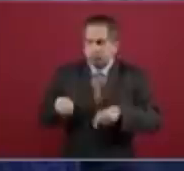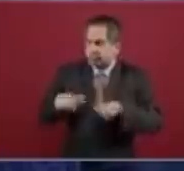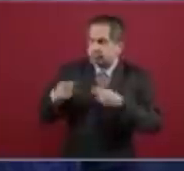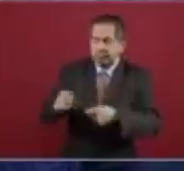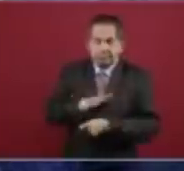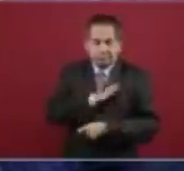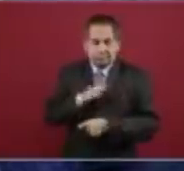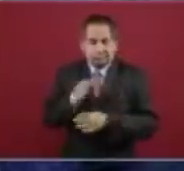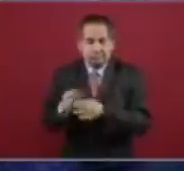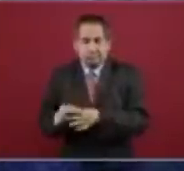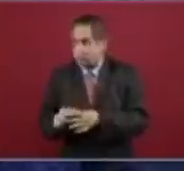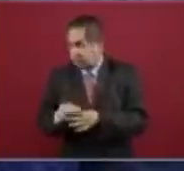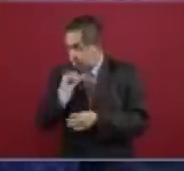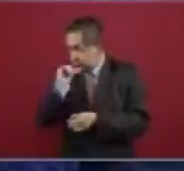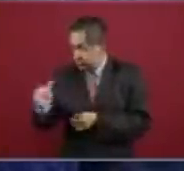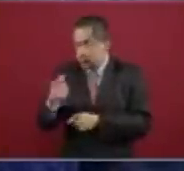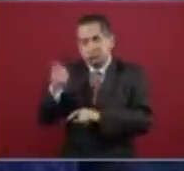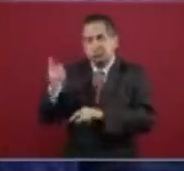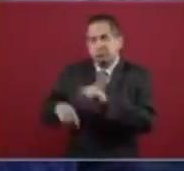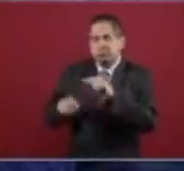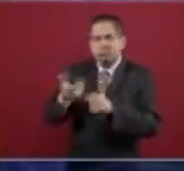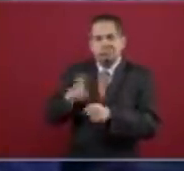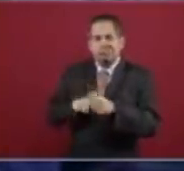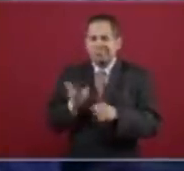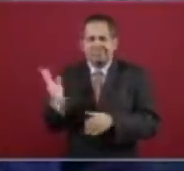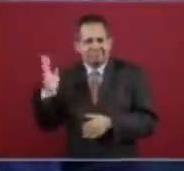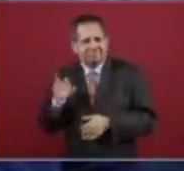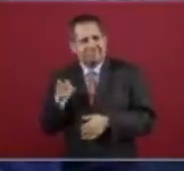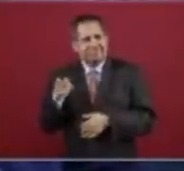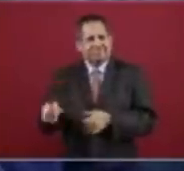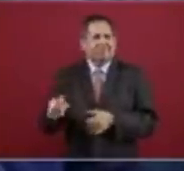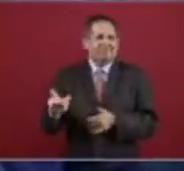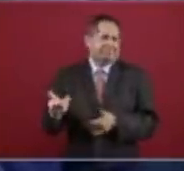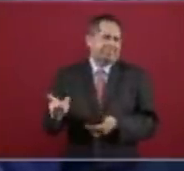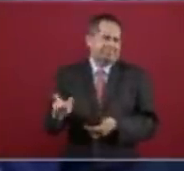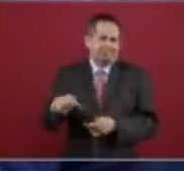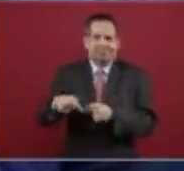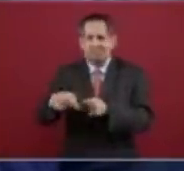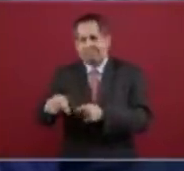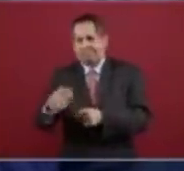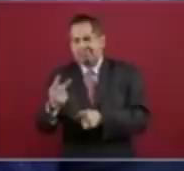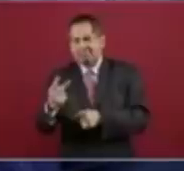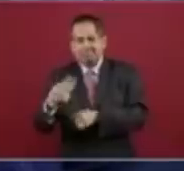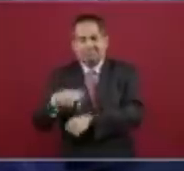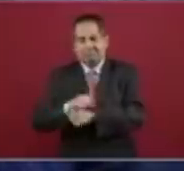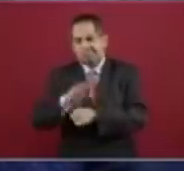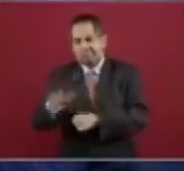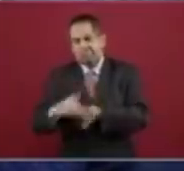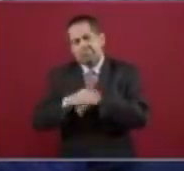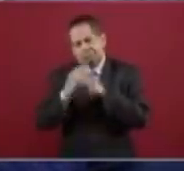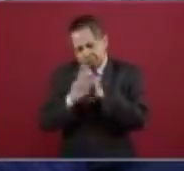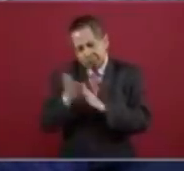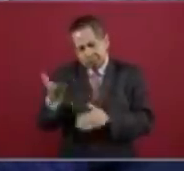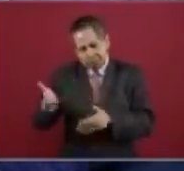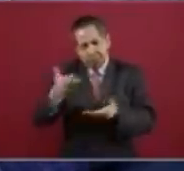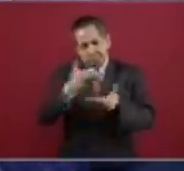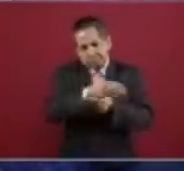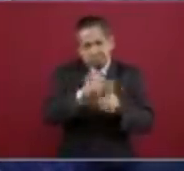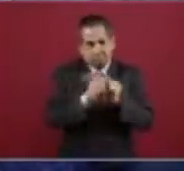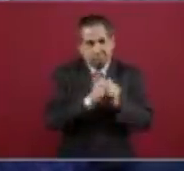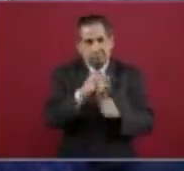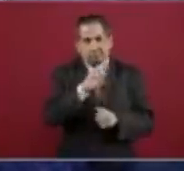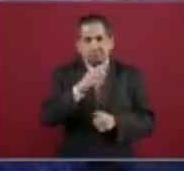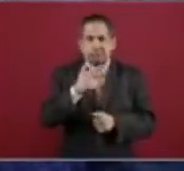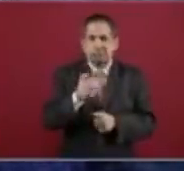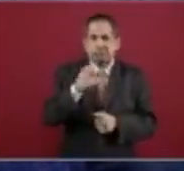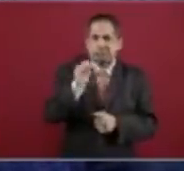o se les retiraría el servicio. Es una condena de muerte a 2 semanas con una agonía. Se le pide que intervenga ante el titular Germán